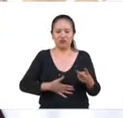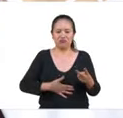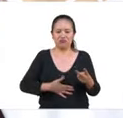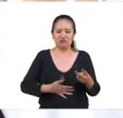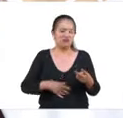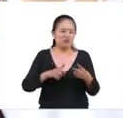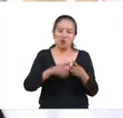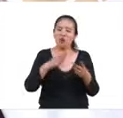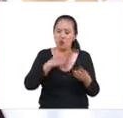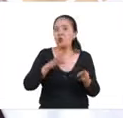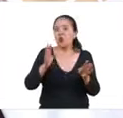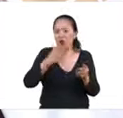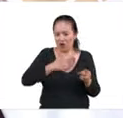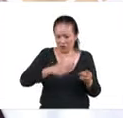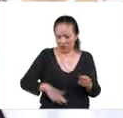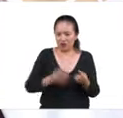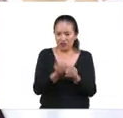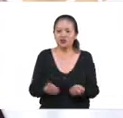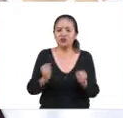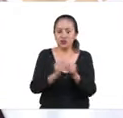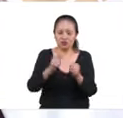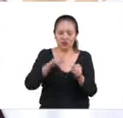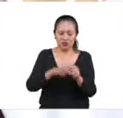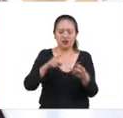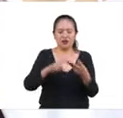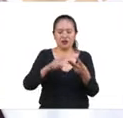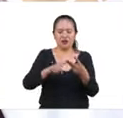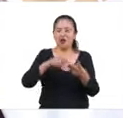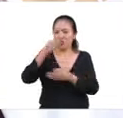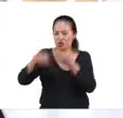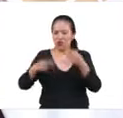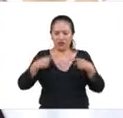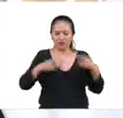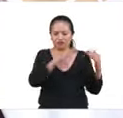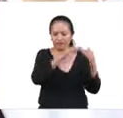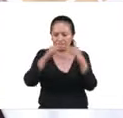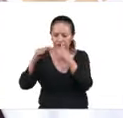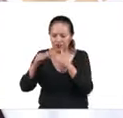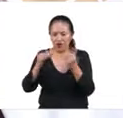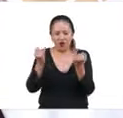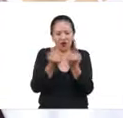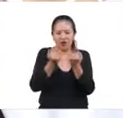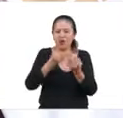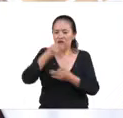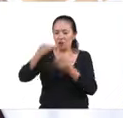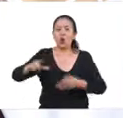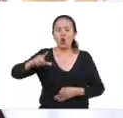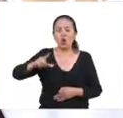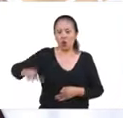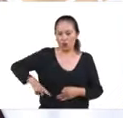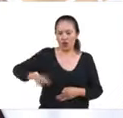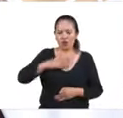la justicia social, la democracia y la soberanía. Y yo creo